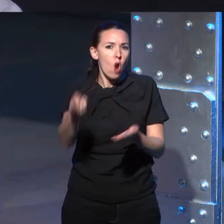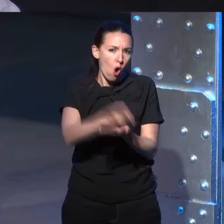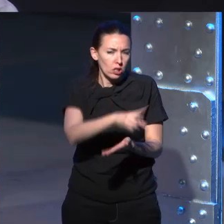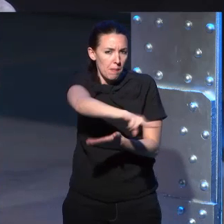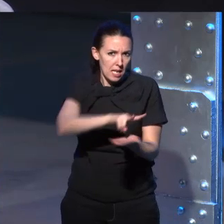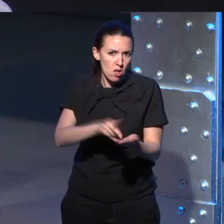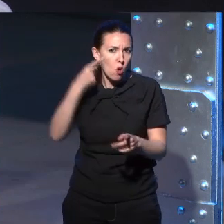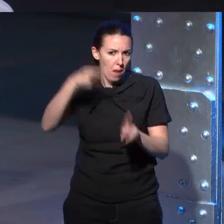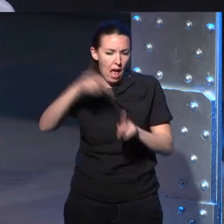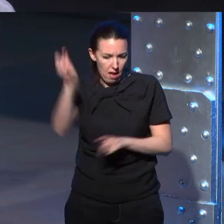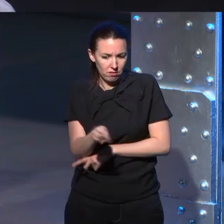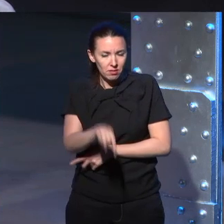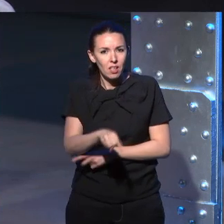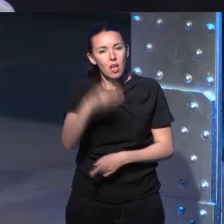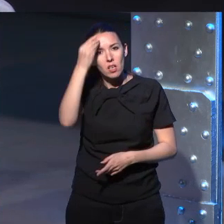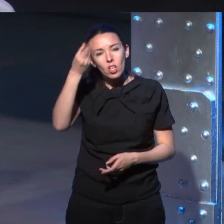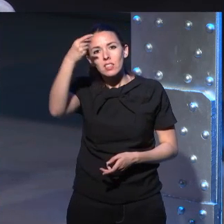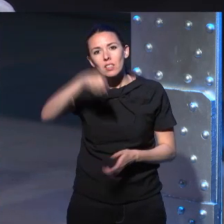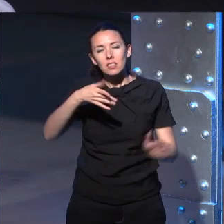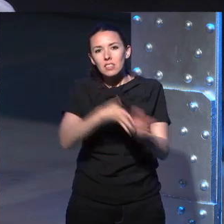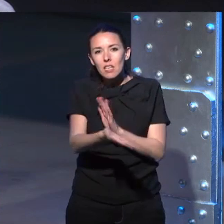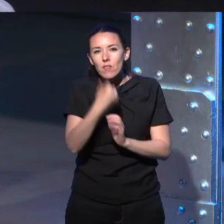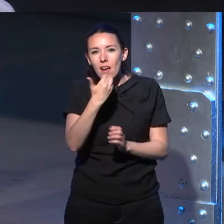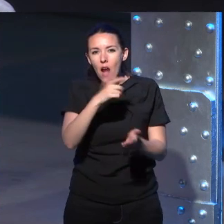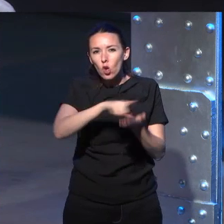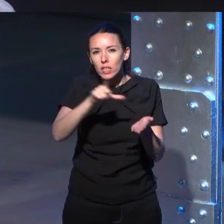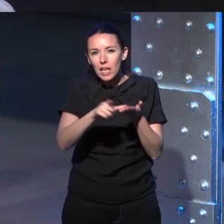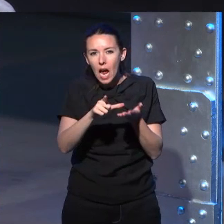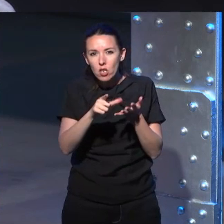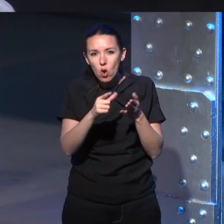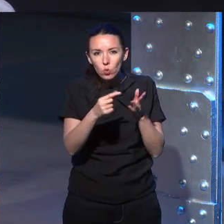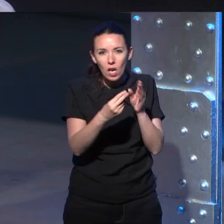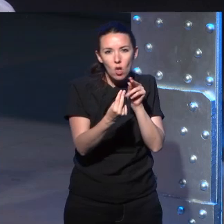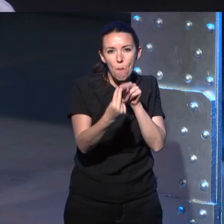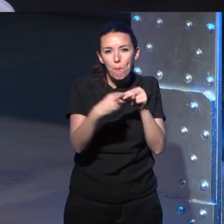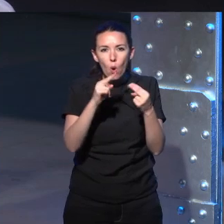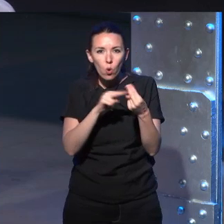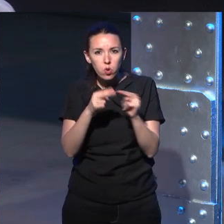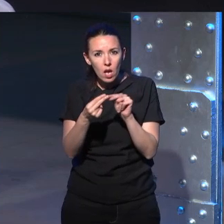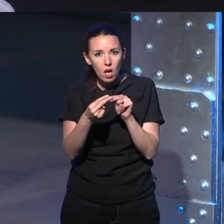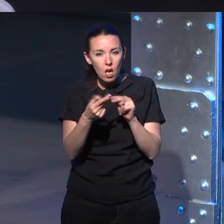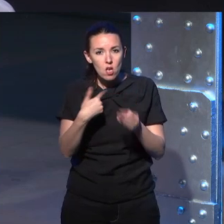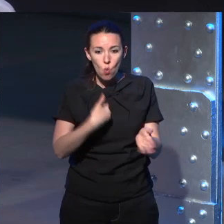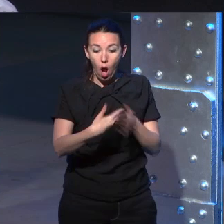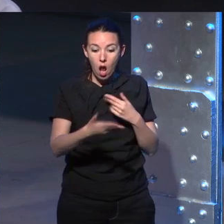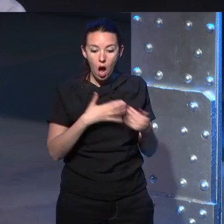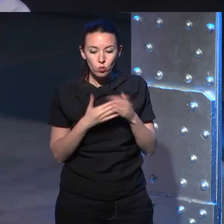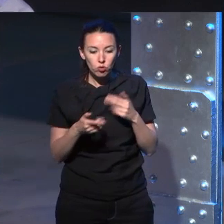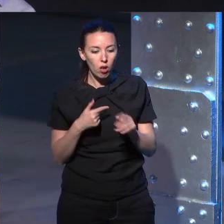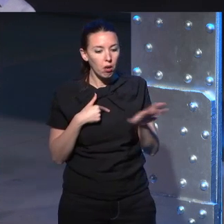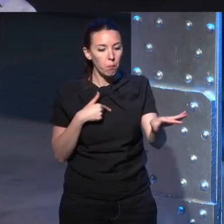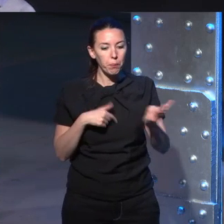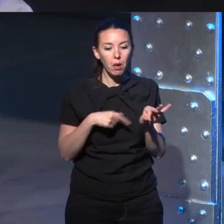he pensado que también podía tratarse de un puzzle literario en el que su creador elige las piezas para mostrar